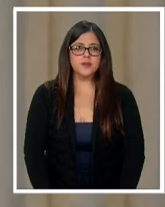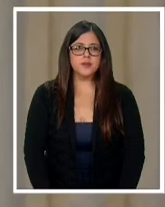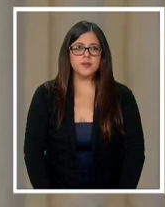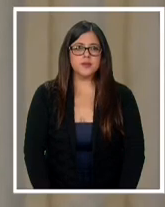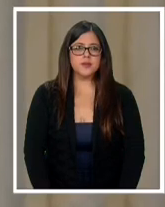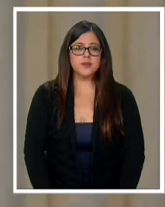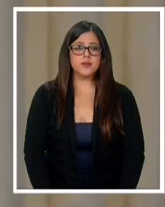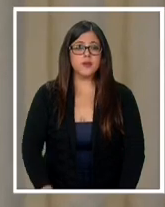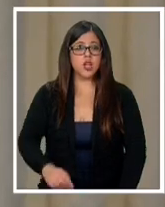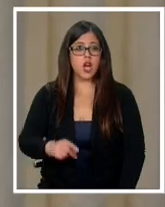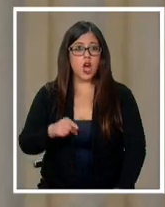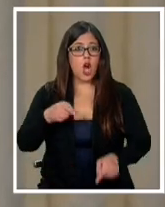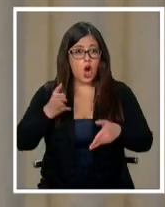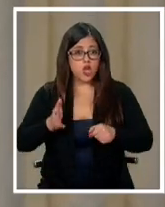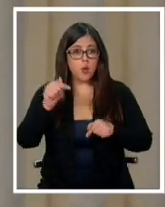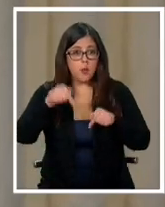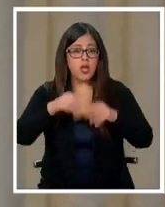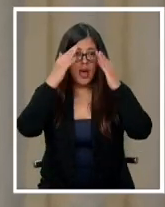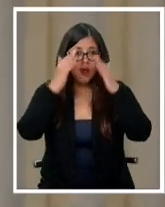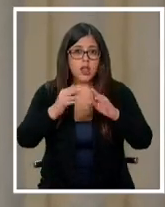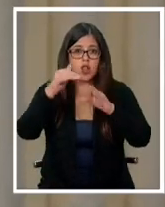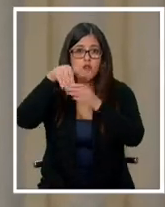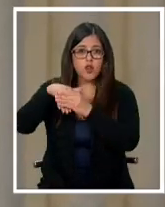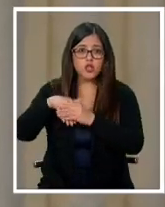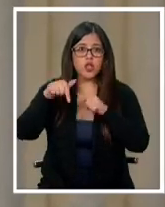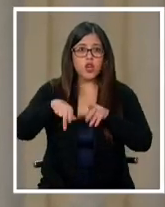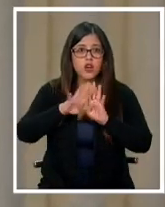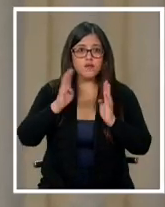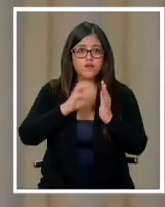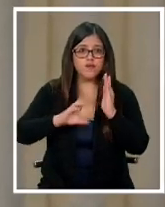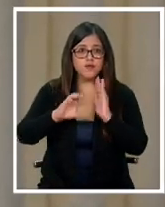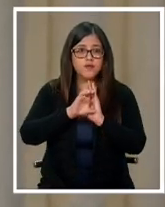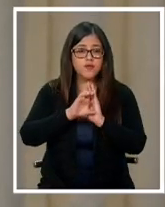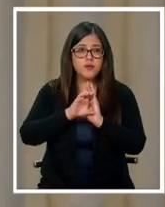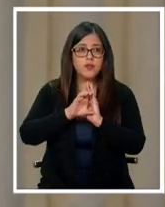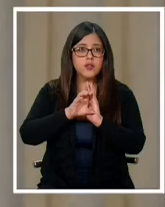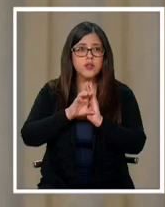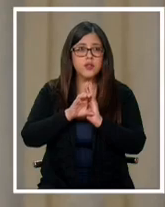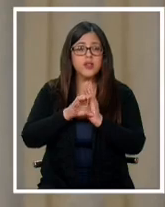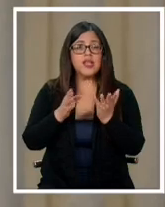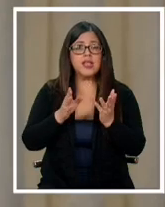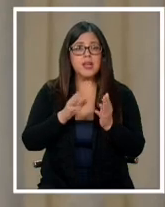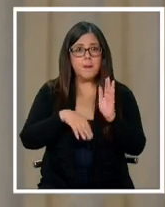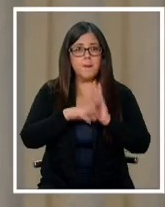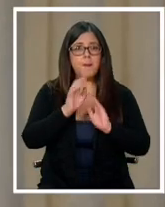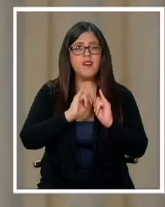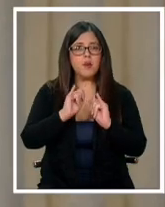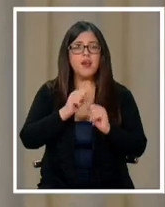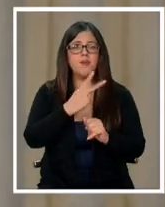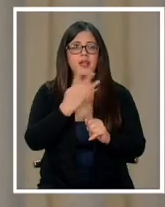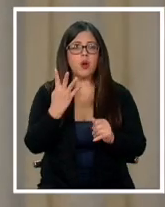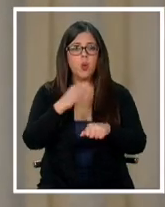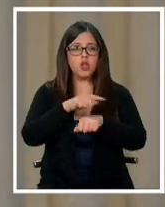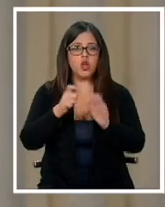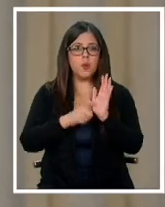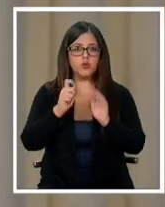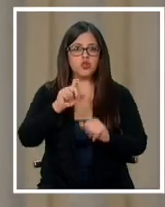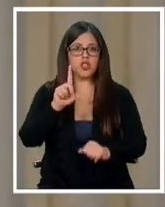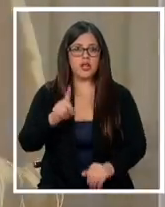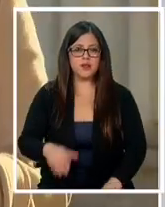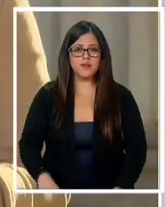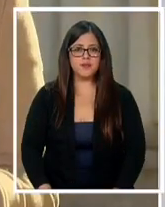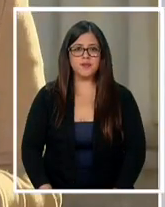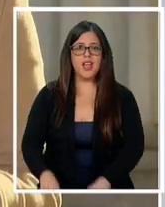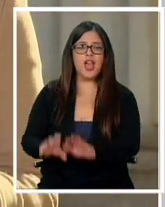nosotros continuamos atentos a las votaciones acá en el pleno de la convención constitucional por supuesto más detalles en 24horas.cl con